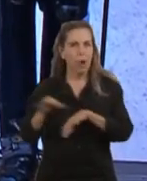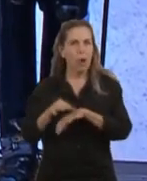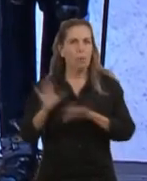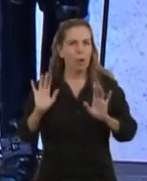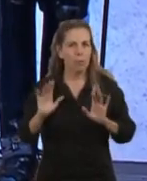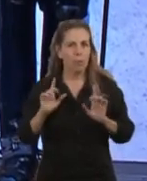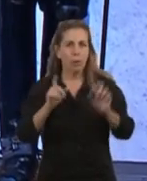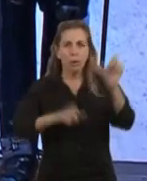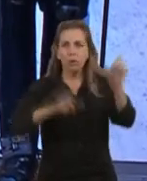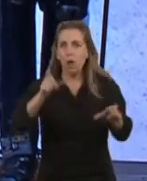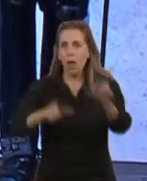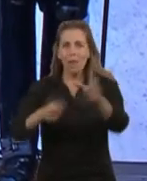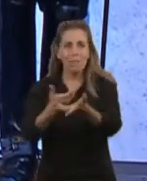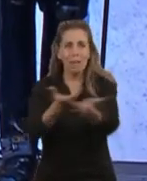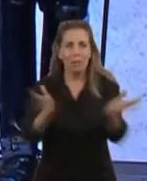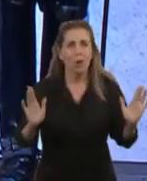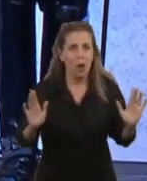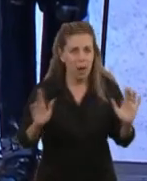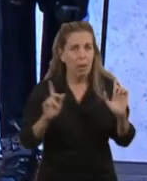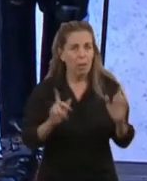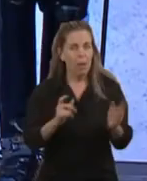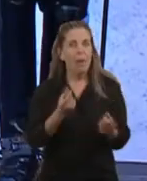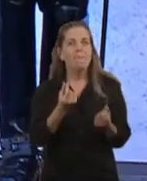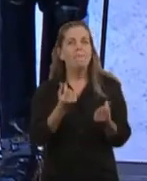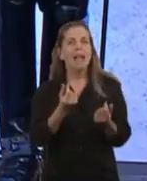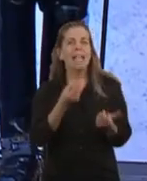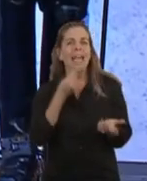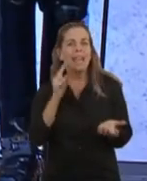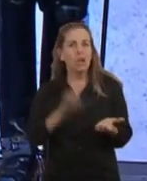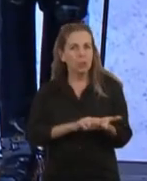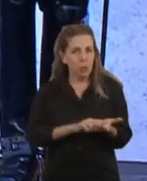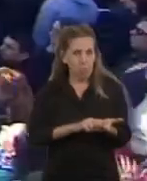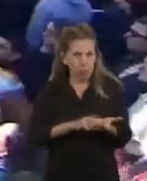vamos a empezar a devolver los impuestos.